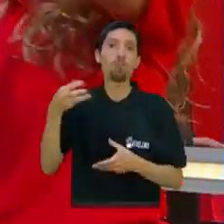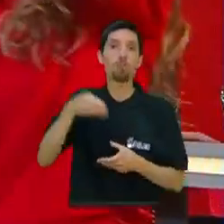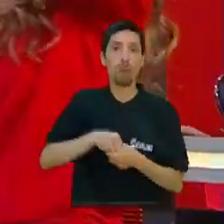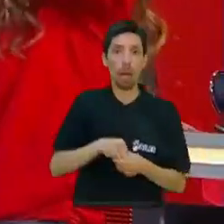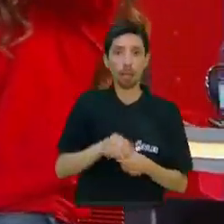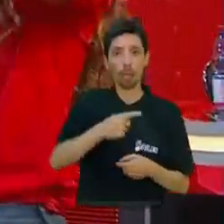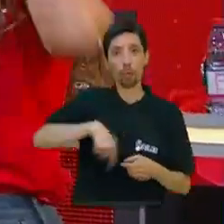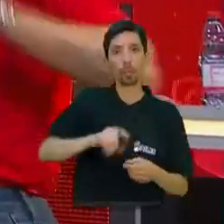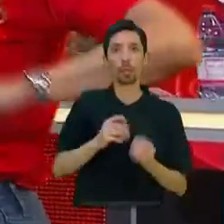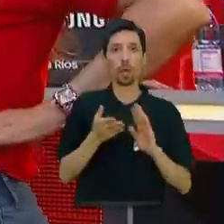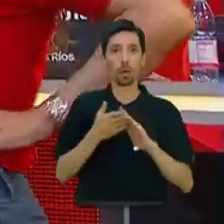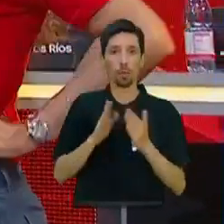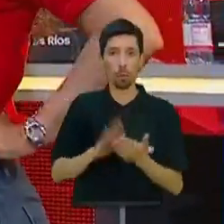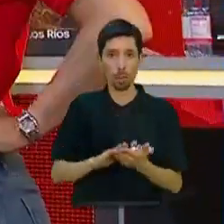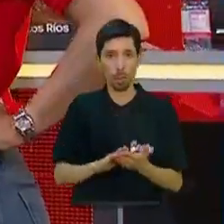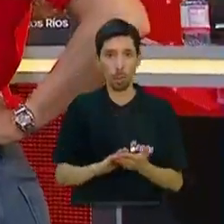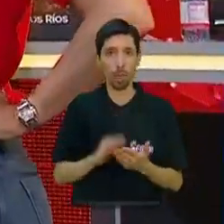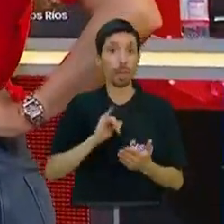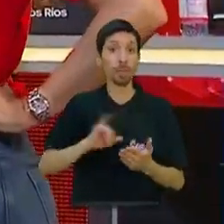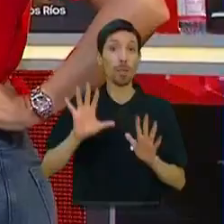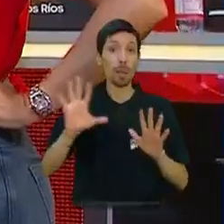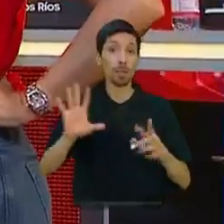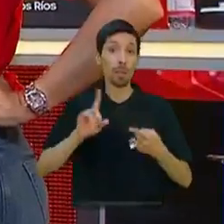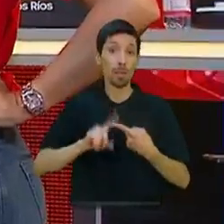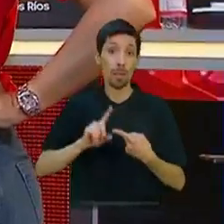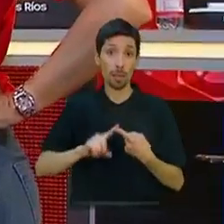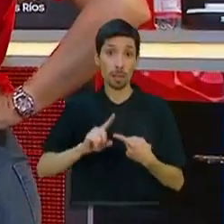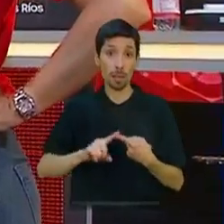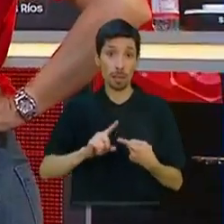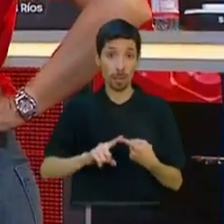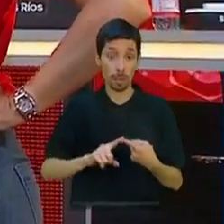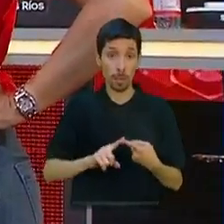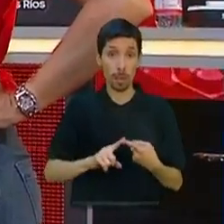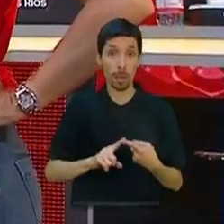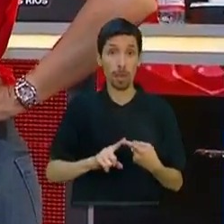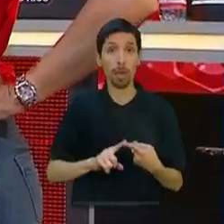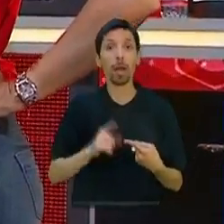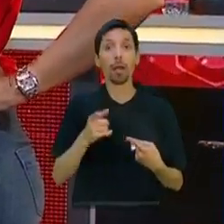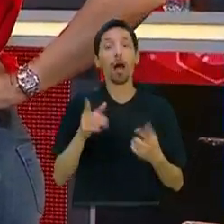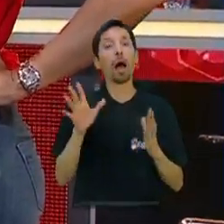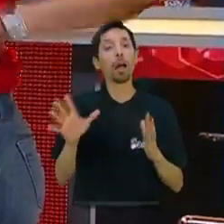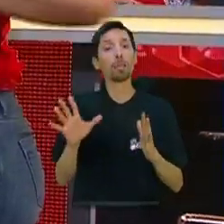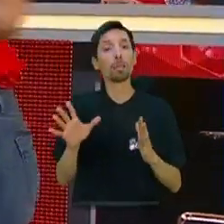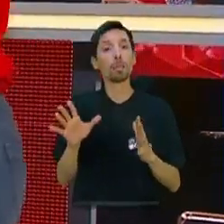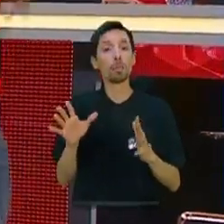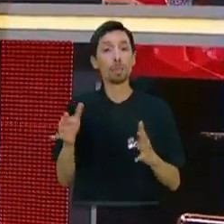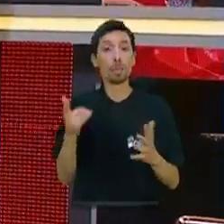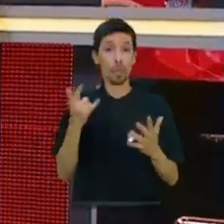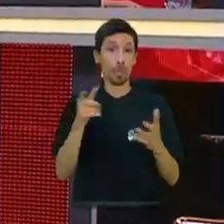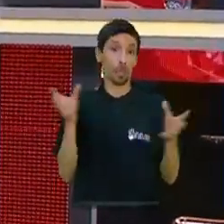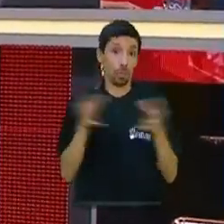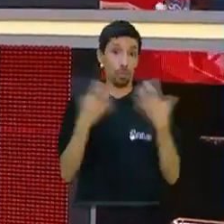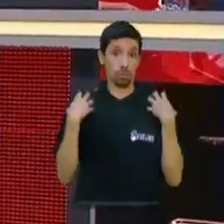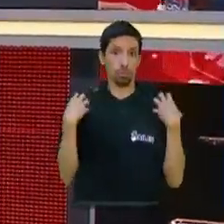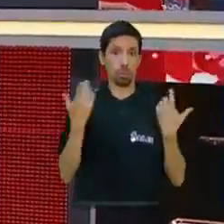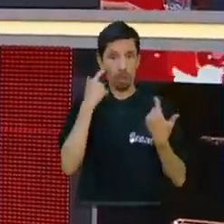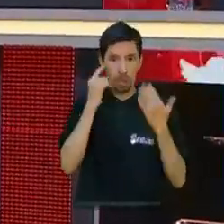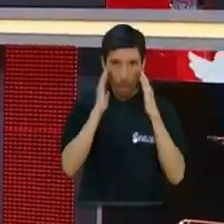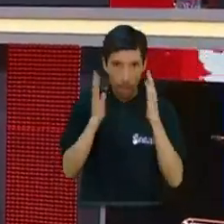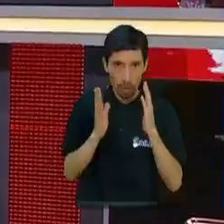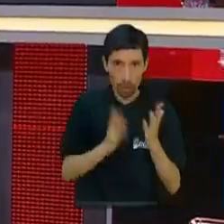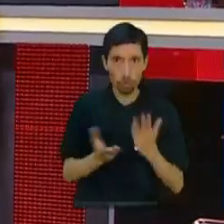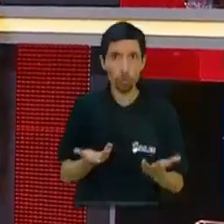nuestra comunidad. Así es, siempre van a estar participando junto a nosotros y nuestros teletonistas para estar recibiendo cada uno de los mensajes. Cántalo